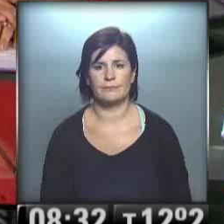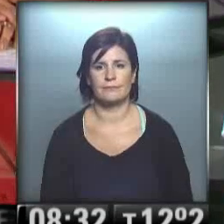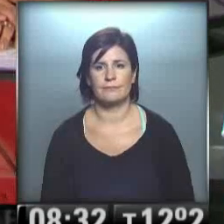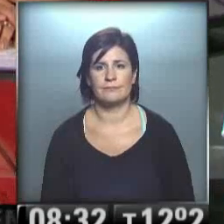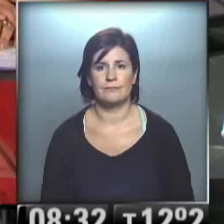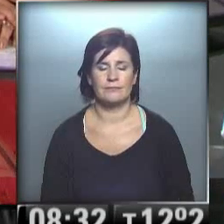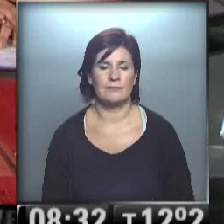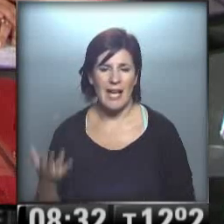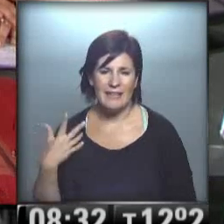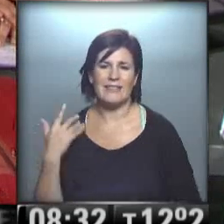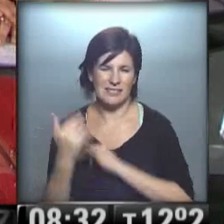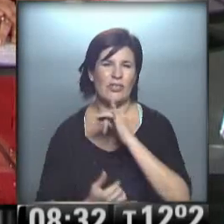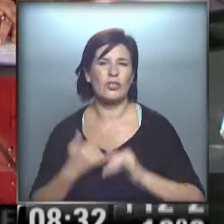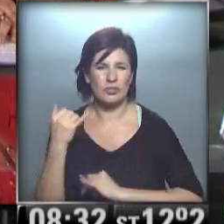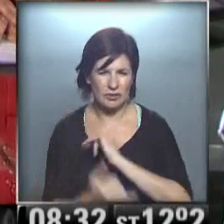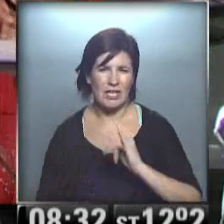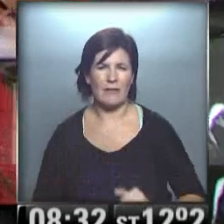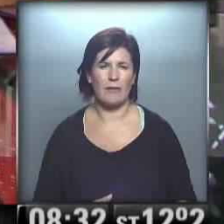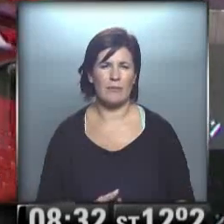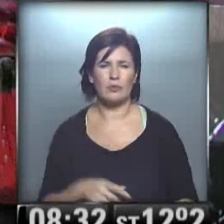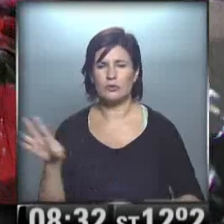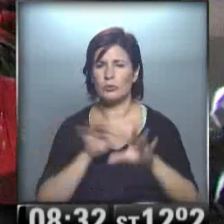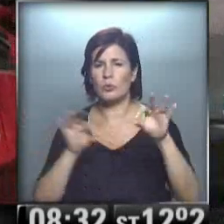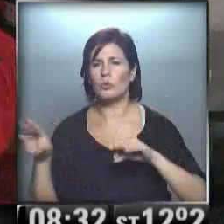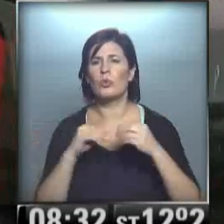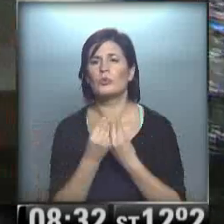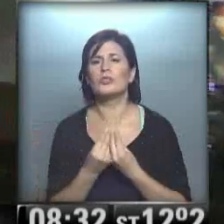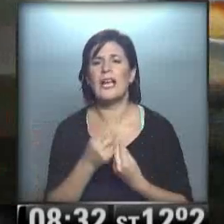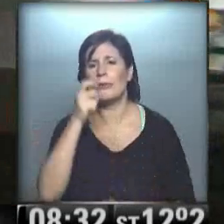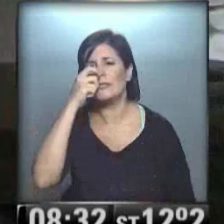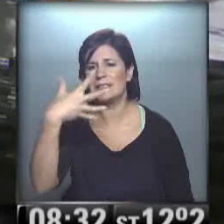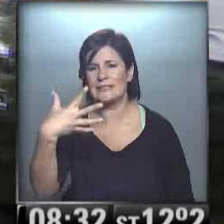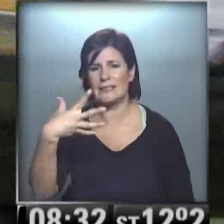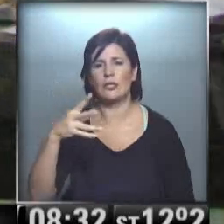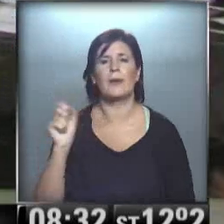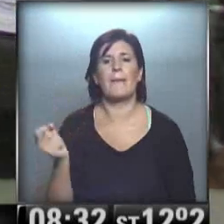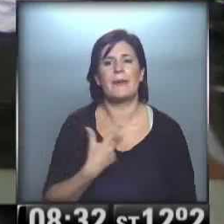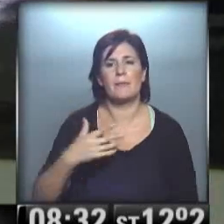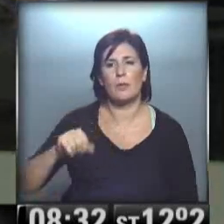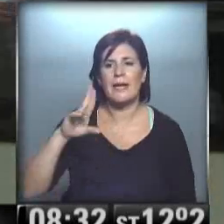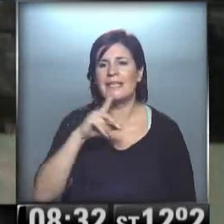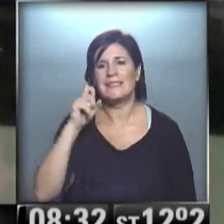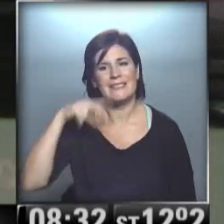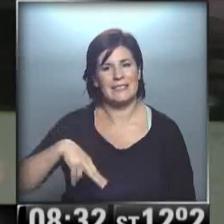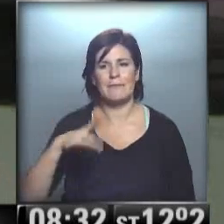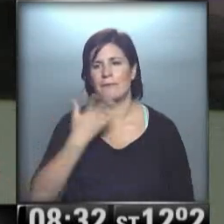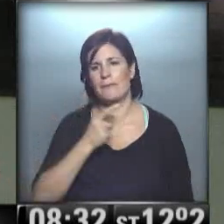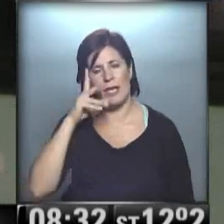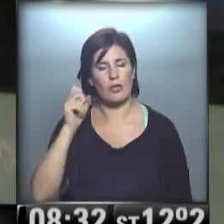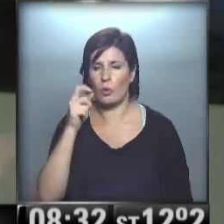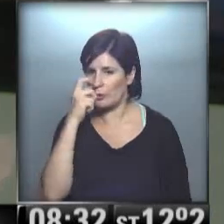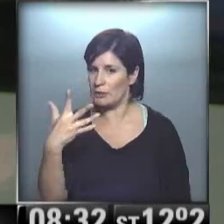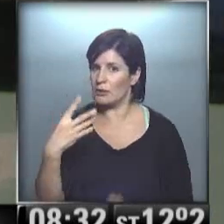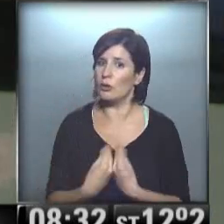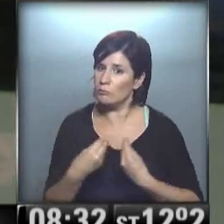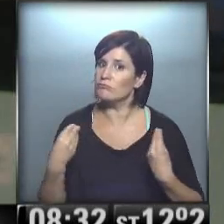anticipamos en títulos cuentas nominaciones para la televisión pública 25 lejos 25 un numeroso vamos